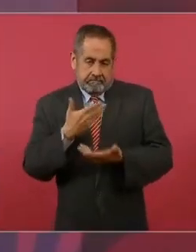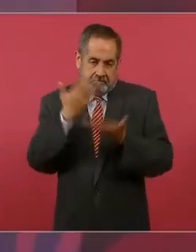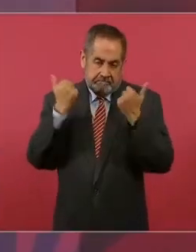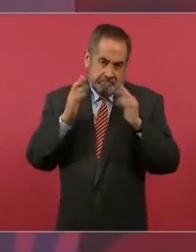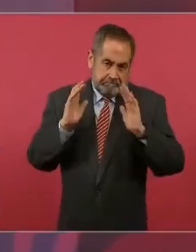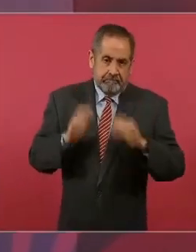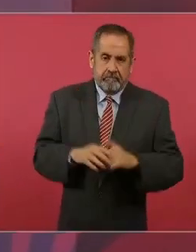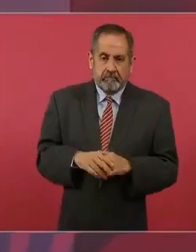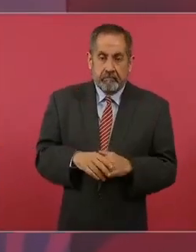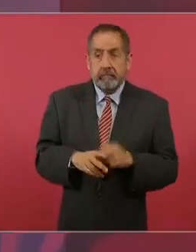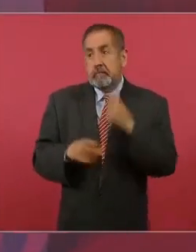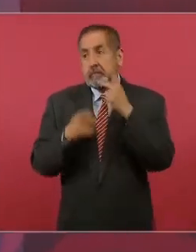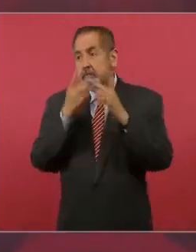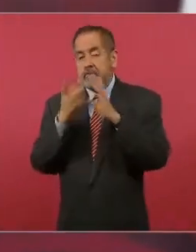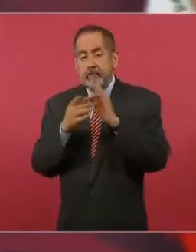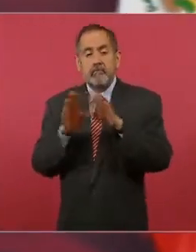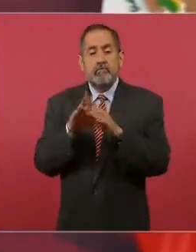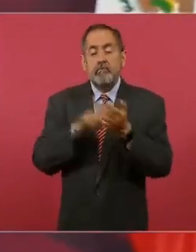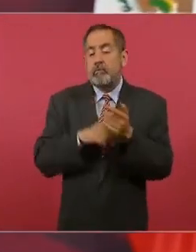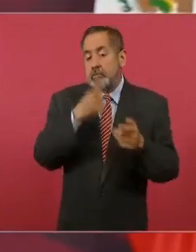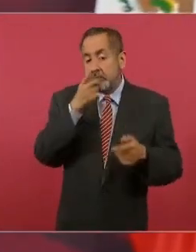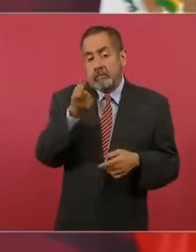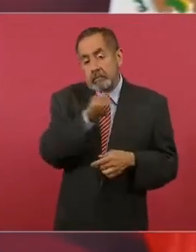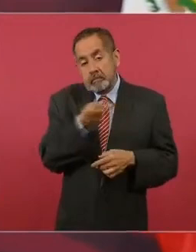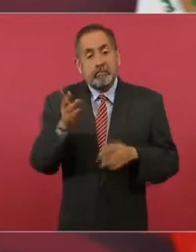Porque se habla de incluso